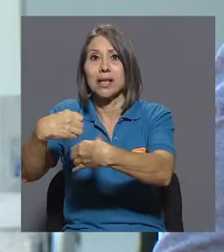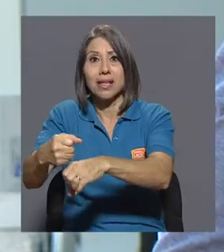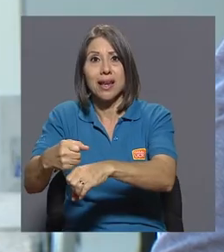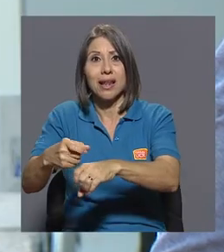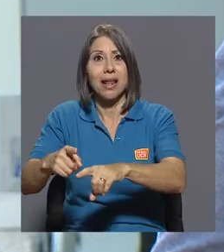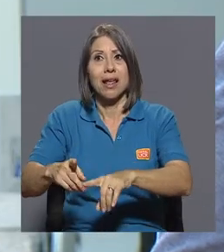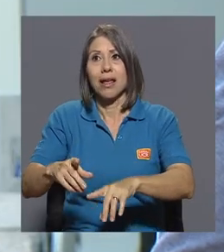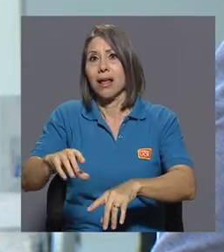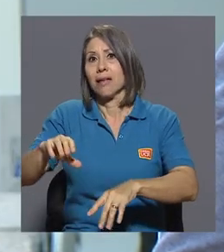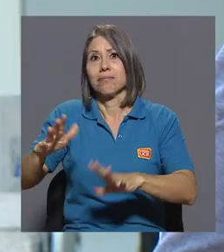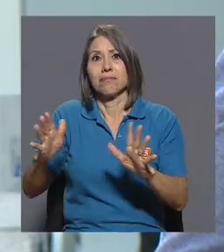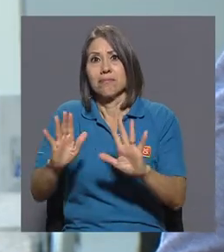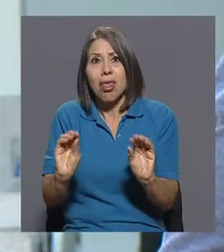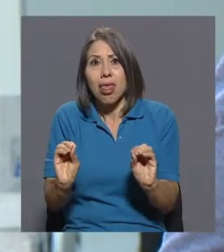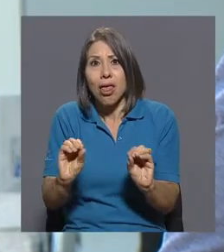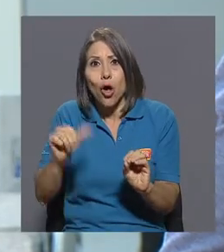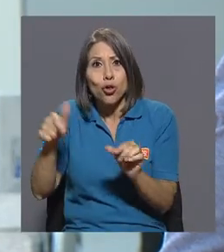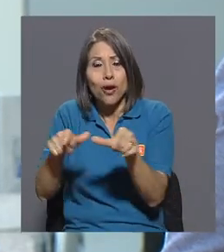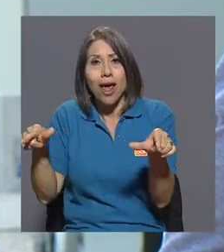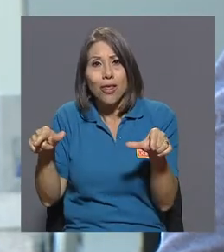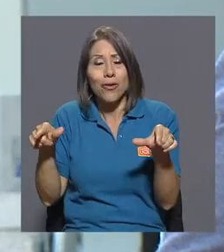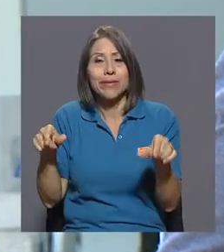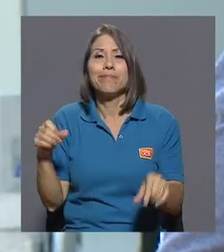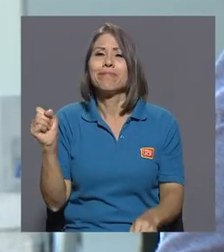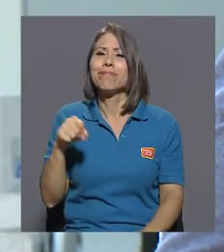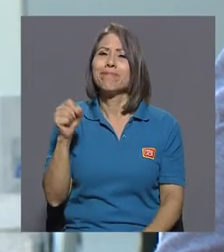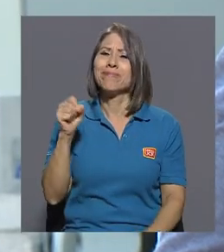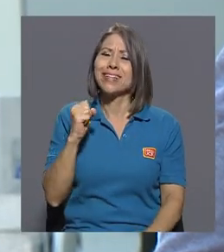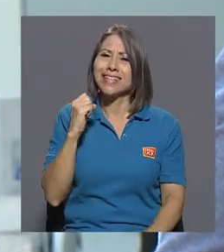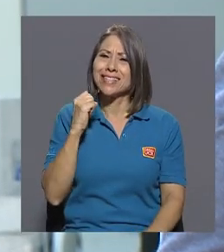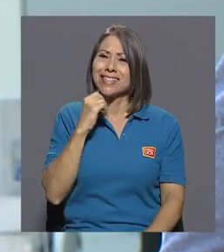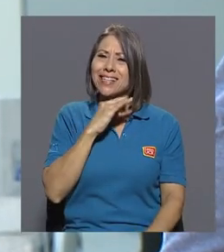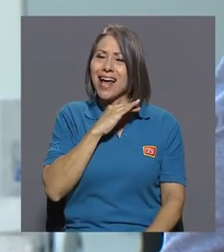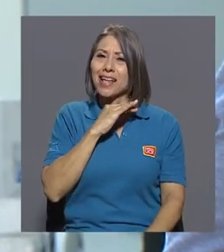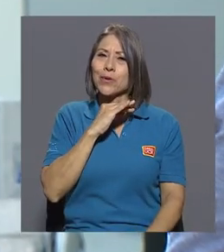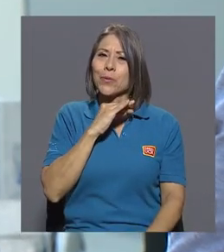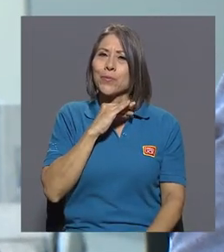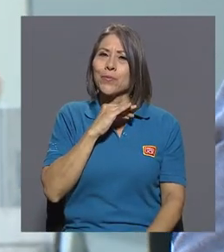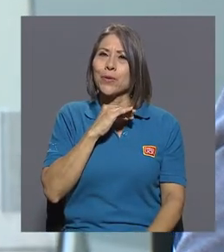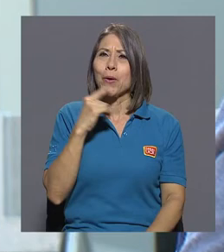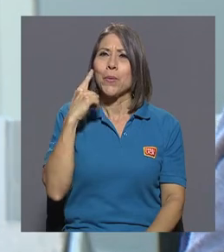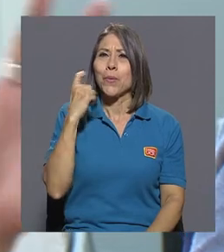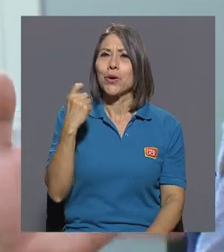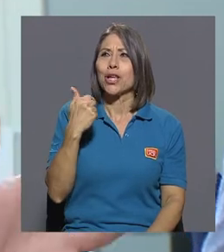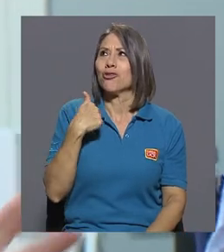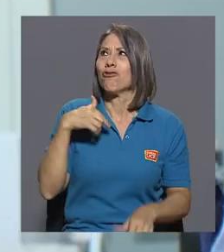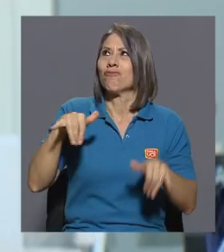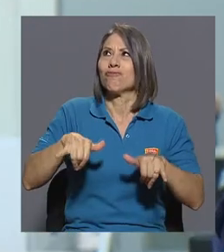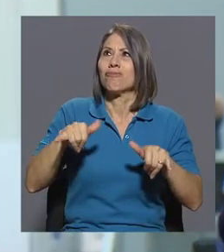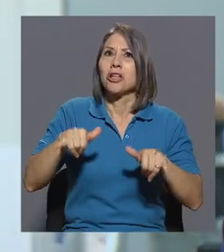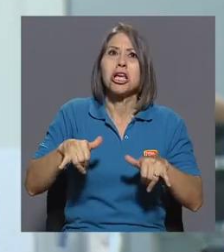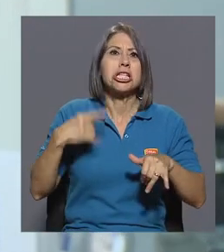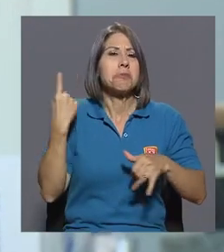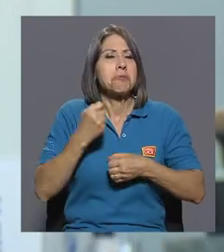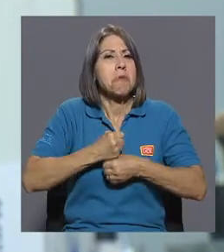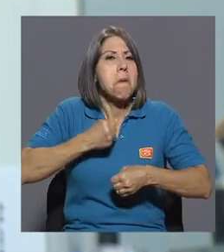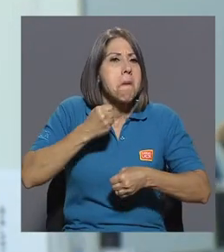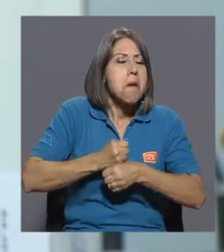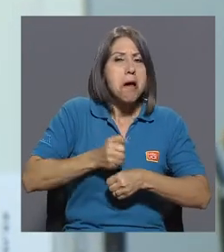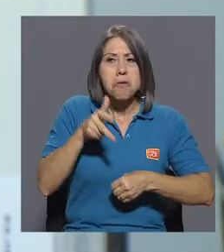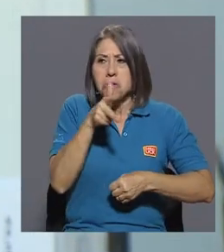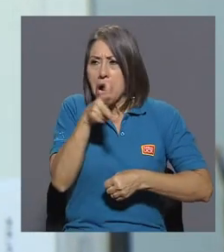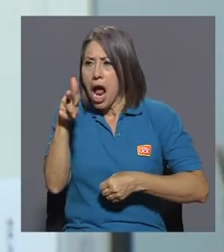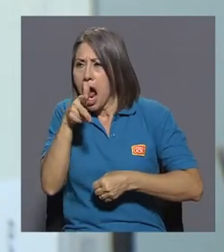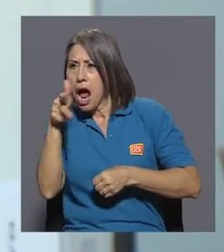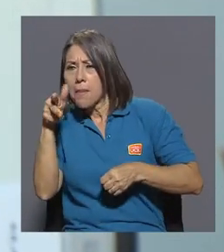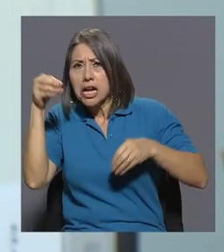eso es extraño porque me muevo en un mundo donde hay cámaras y luces, como usted dice, pero yo